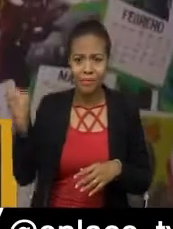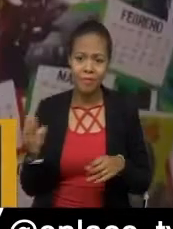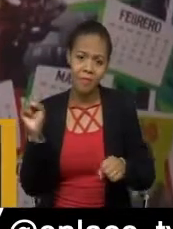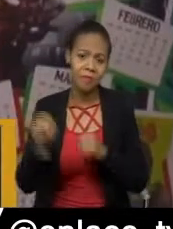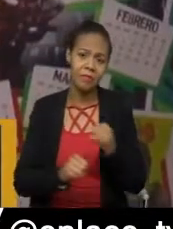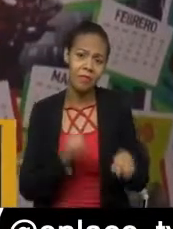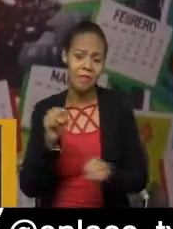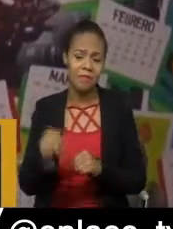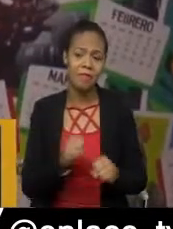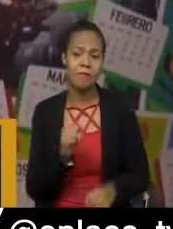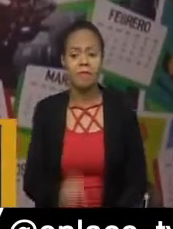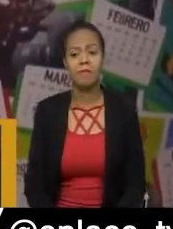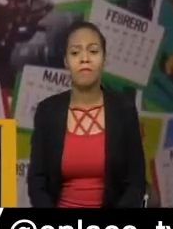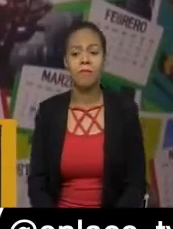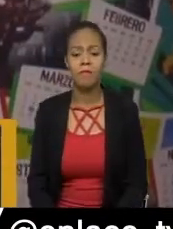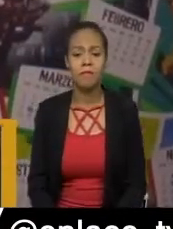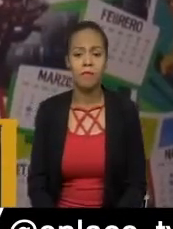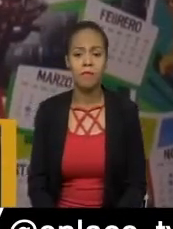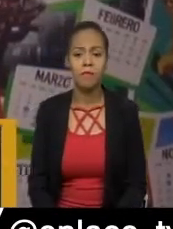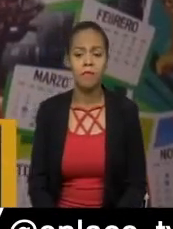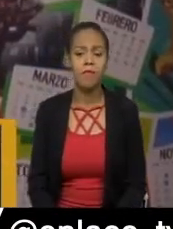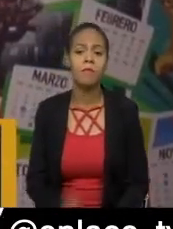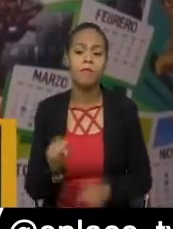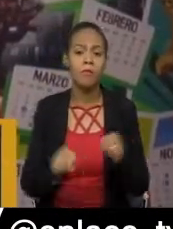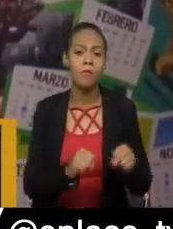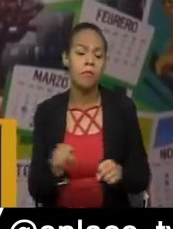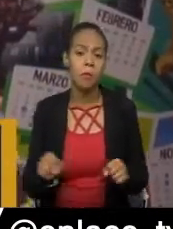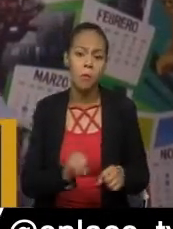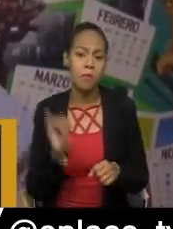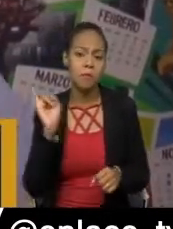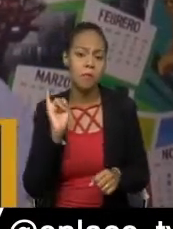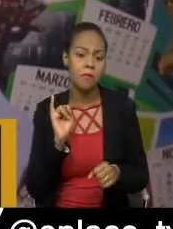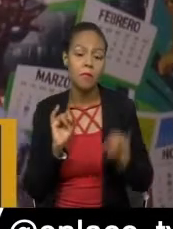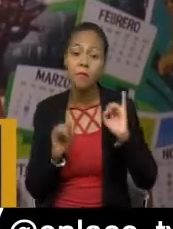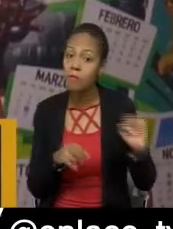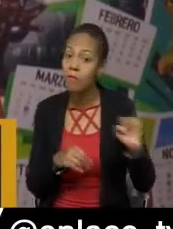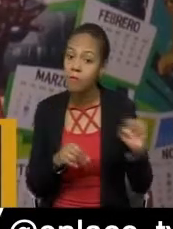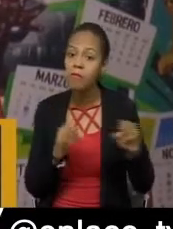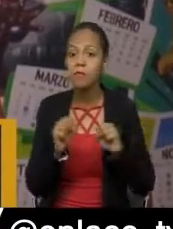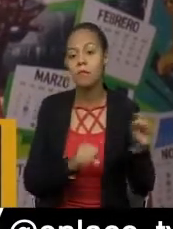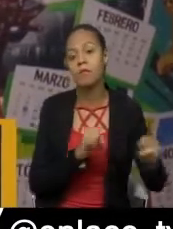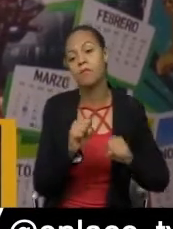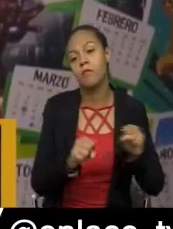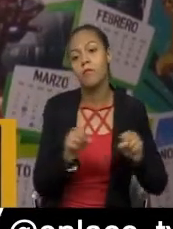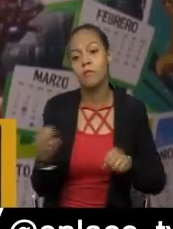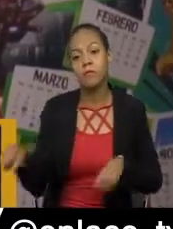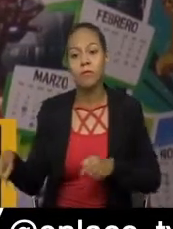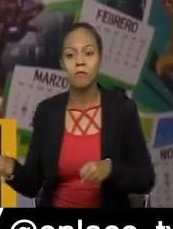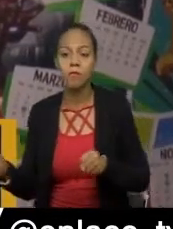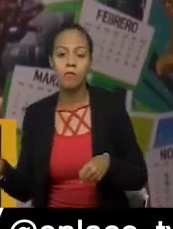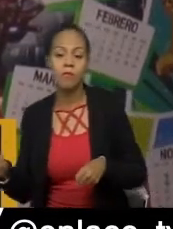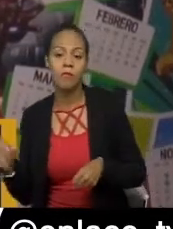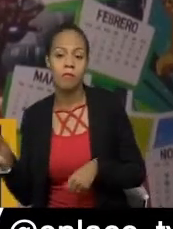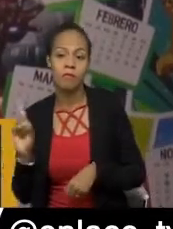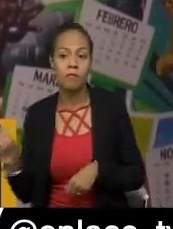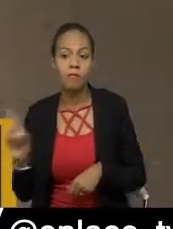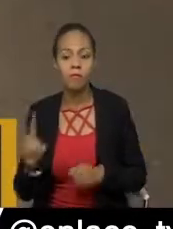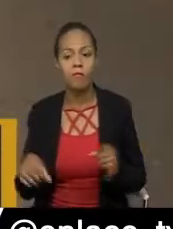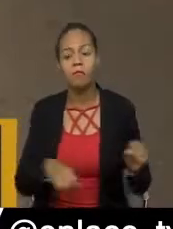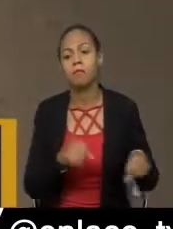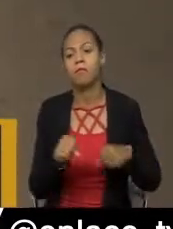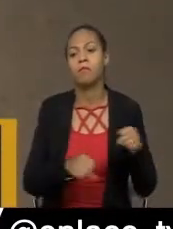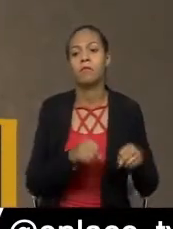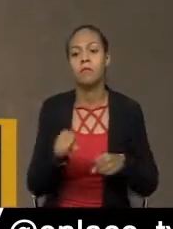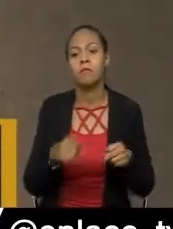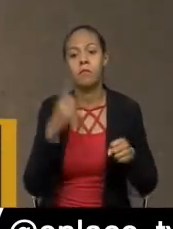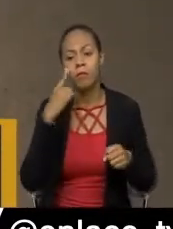bicicleta. La bicicleta va por el carril izquierdo, la motocicleta va por el carril derecho, pero ya en cierta distancia de por medio, y